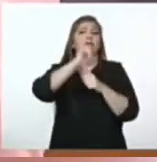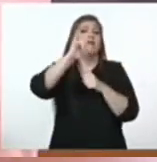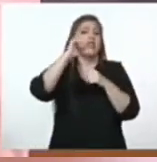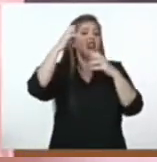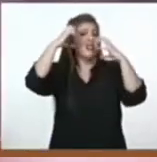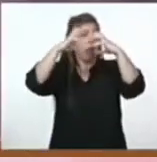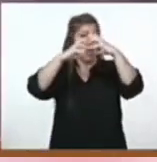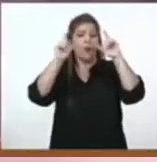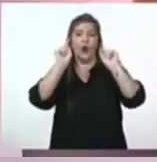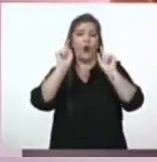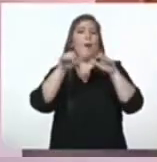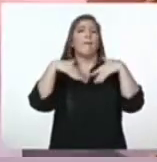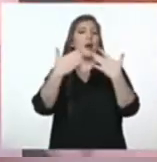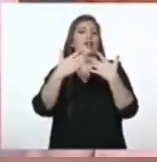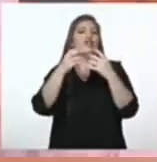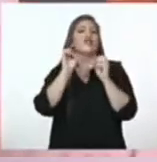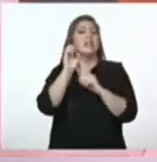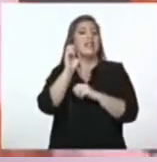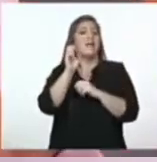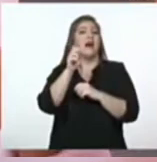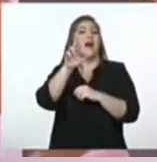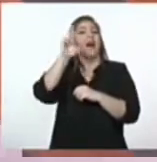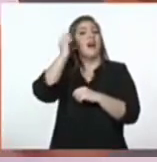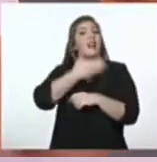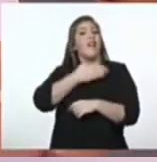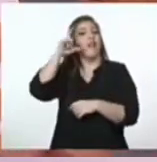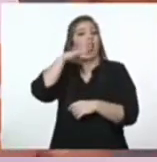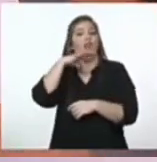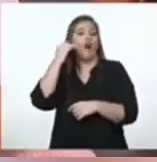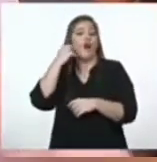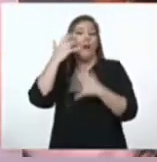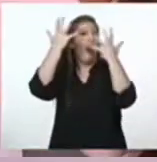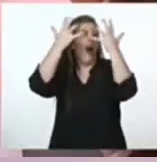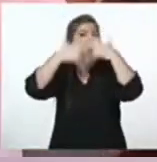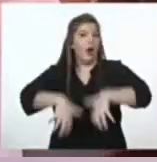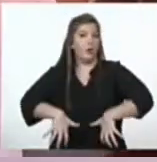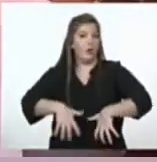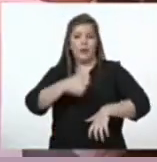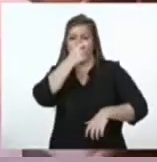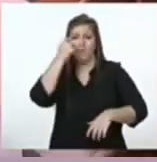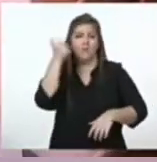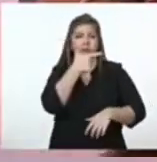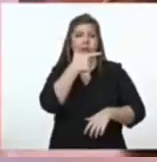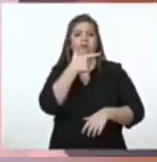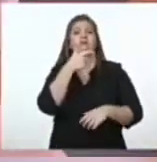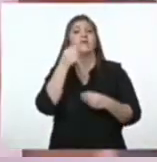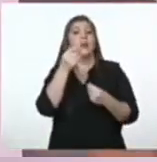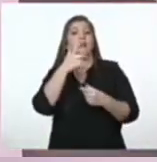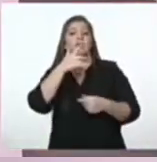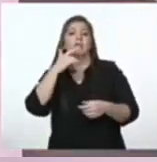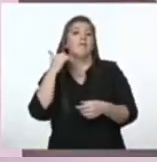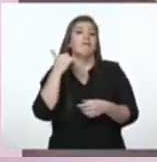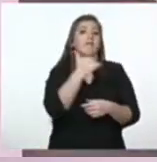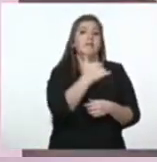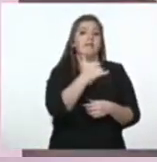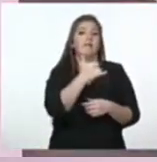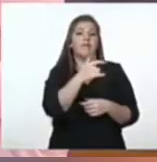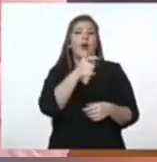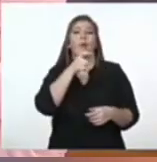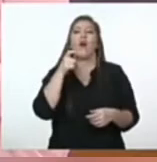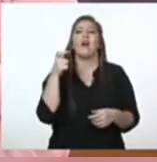decimos acto reflejo, ¿sí? La que inmediatamente a una velocidad increíble va a enviar la información por los ¡Saca la